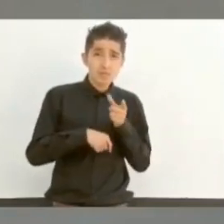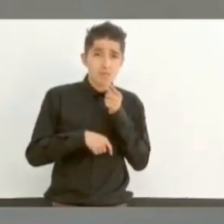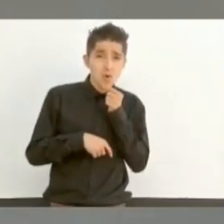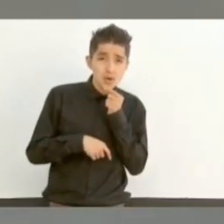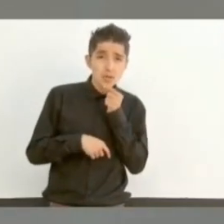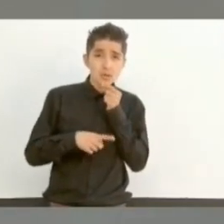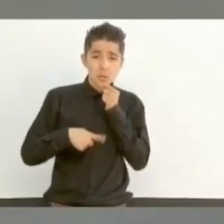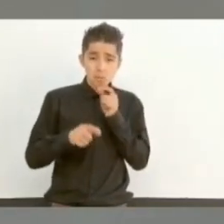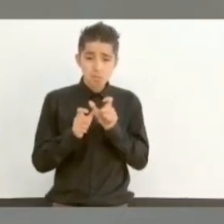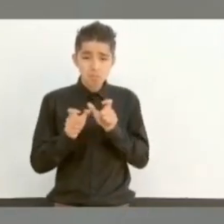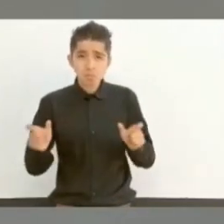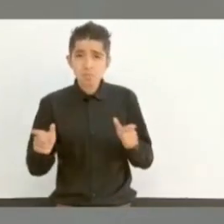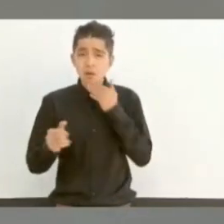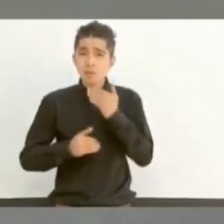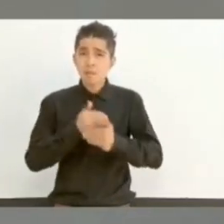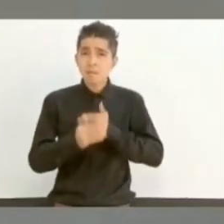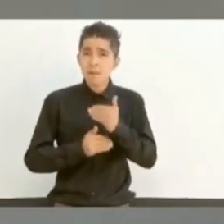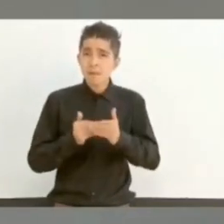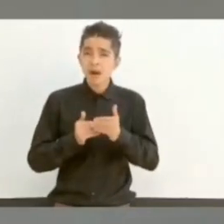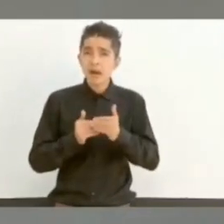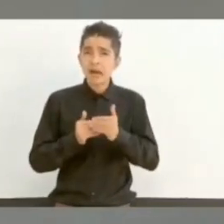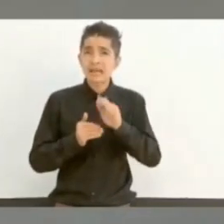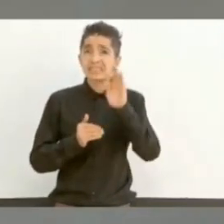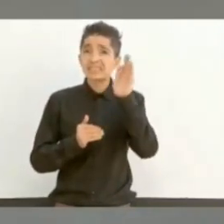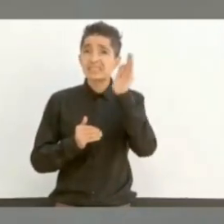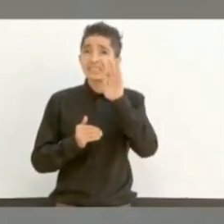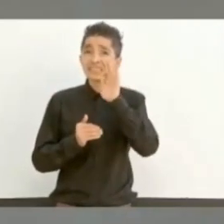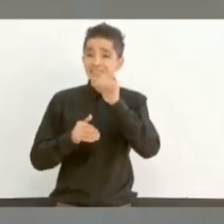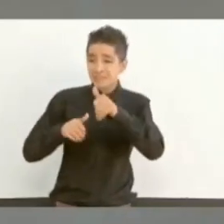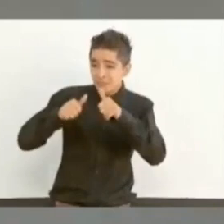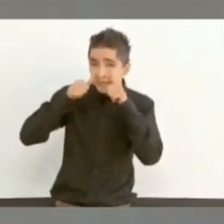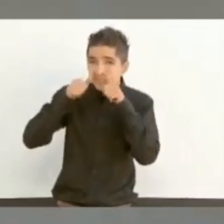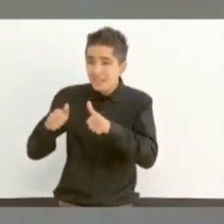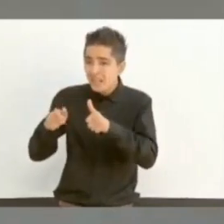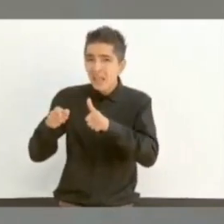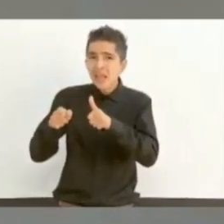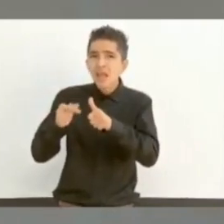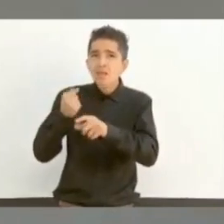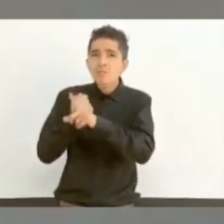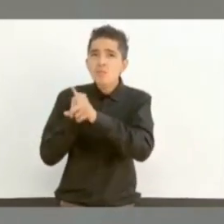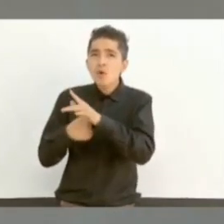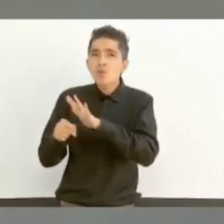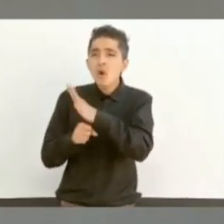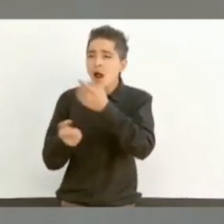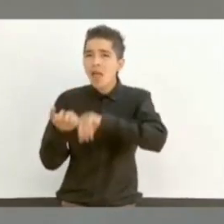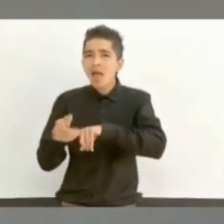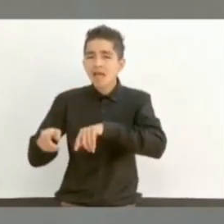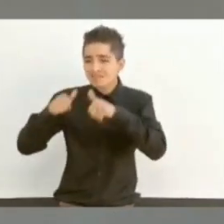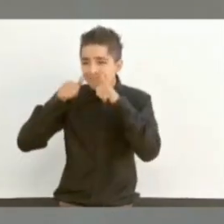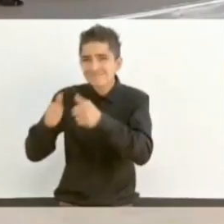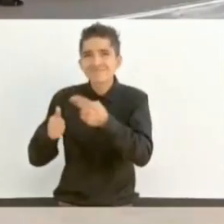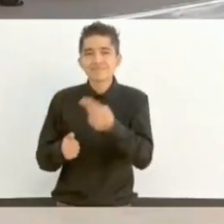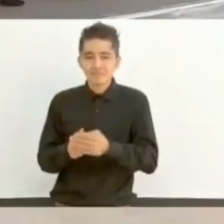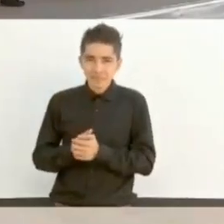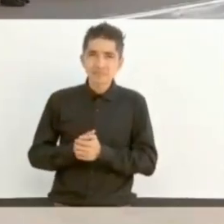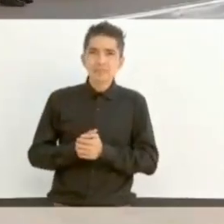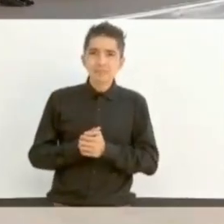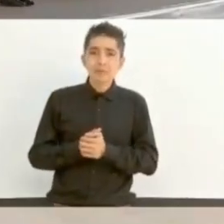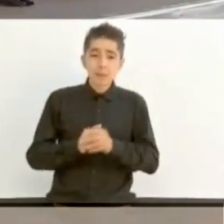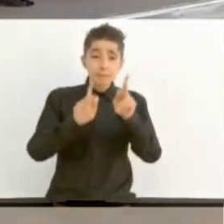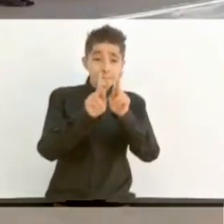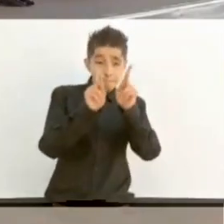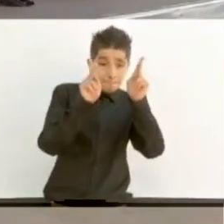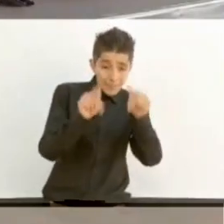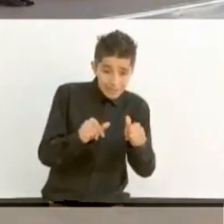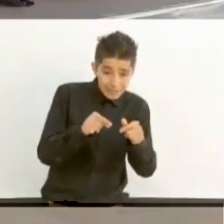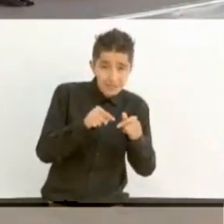policíaca, si no atendemos las causas, no avanzamos. La paz y la tranquilidad son frutos